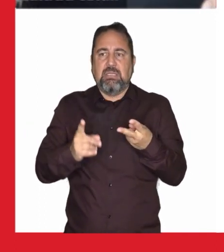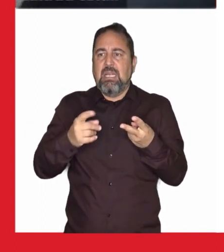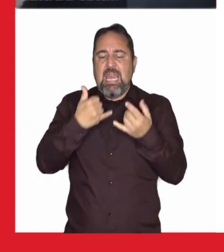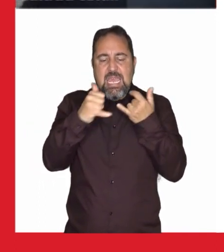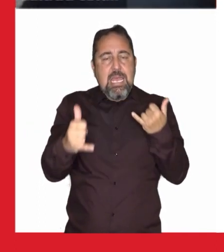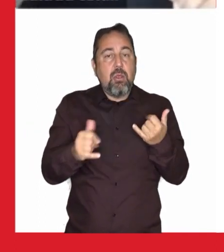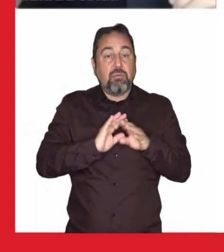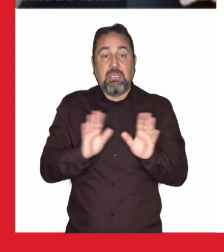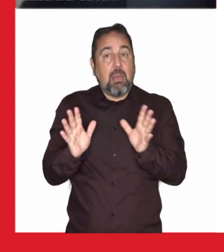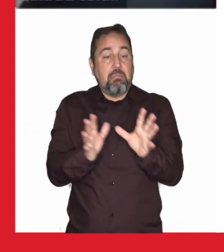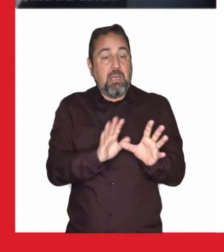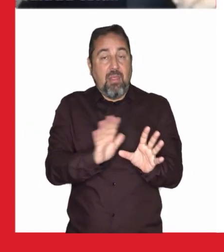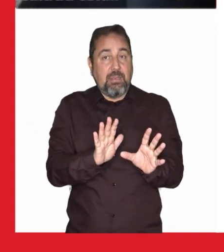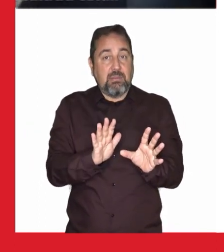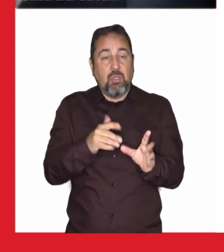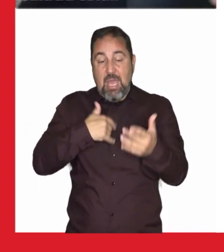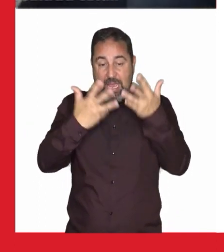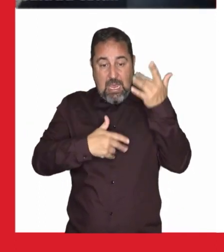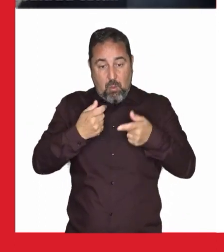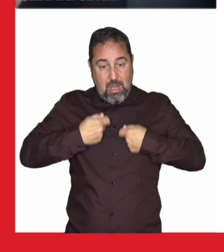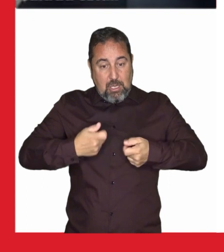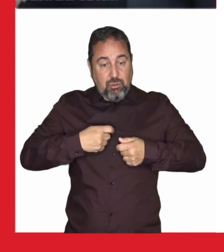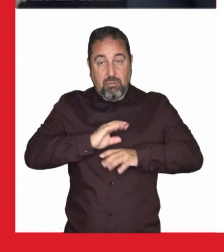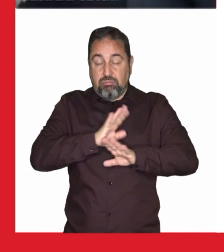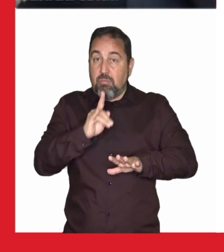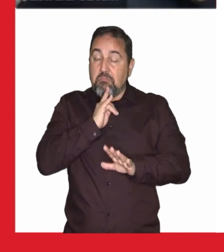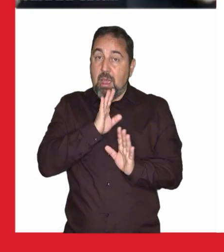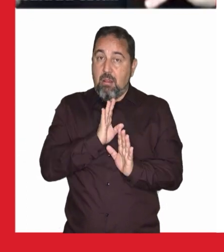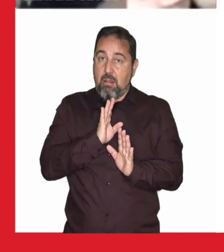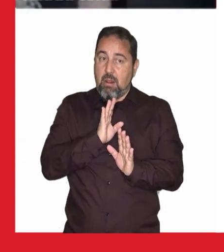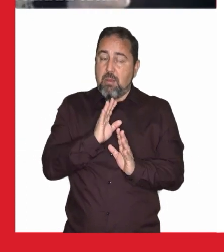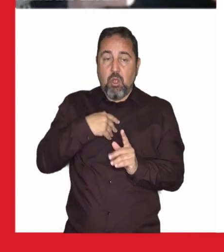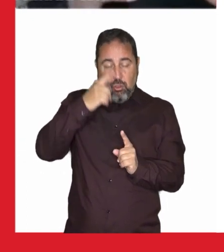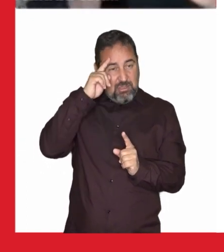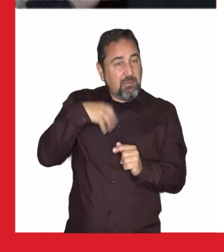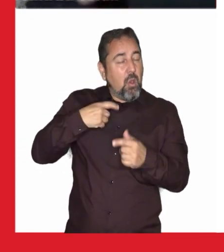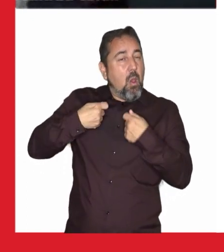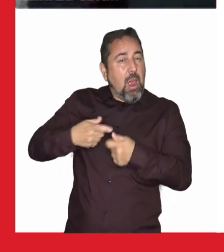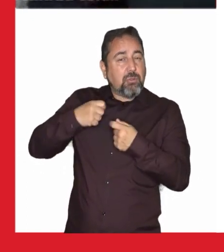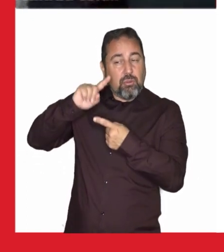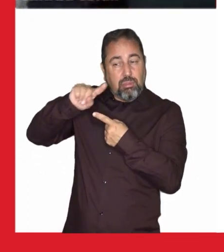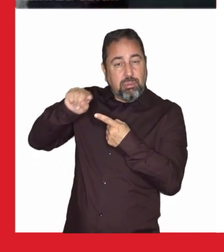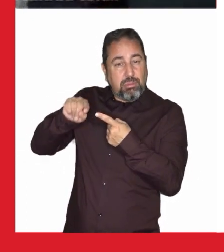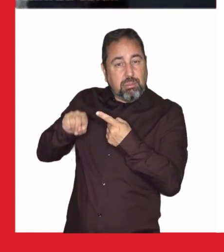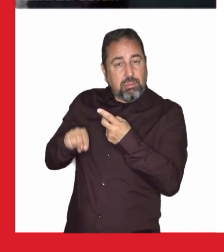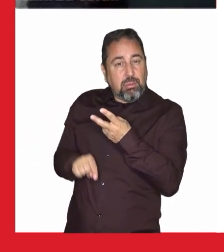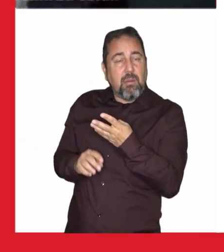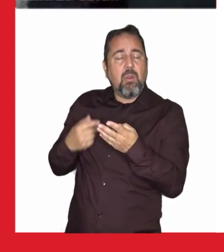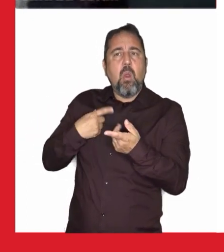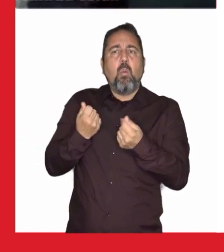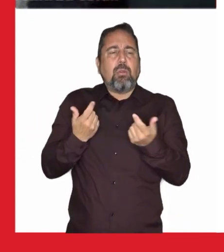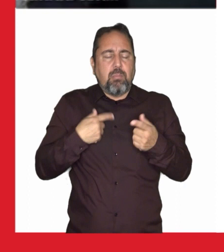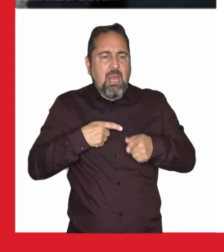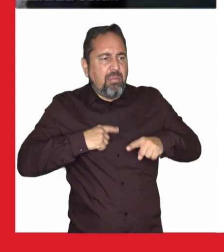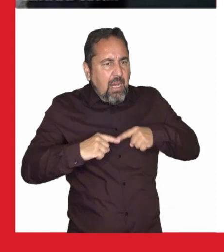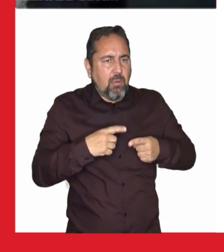contar con la lana, los botones, los hilos y tal, voy a calcular muy mal los costes, porque no estoy teniendo en cuenta todo lo que